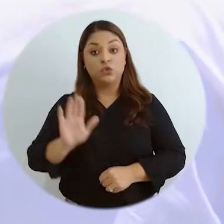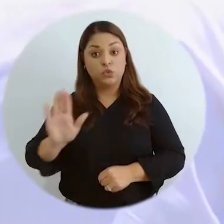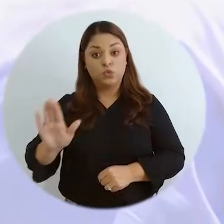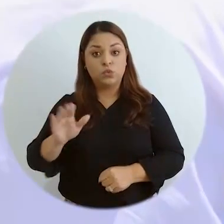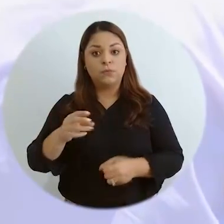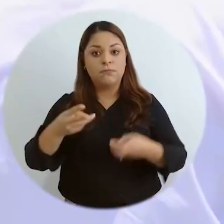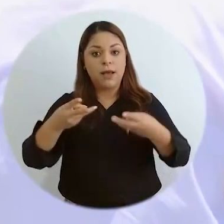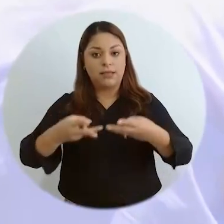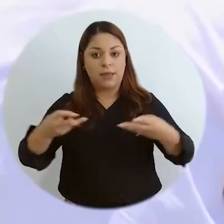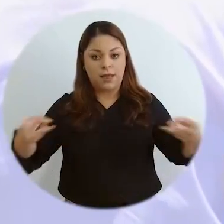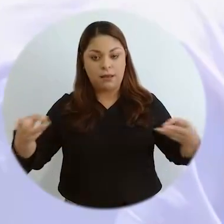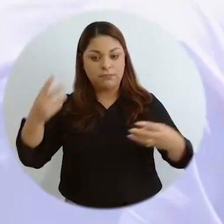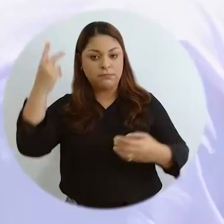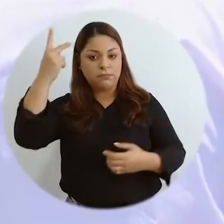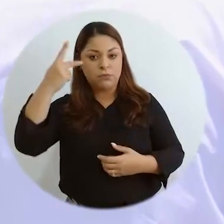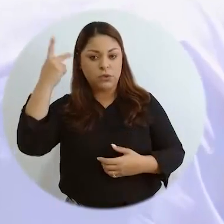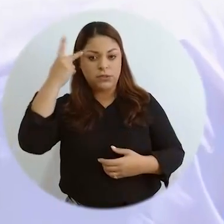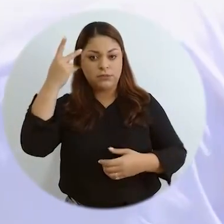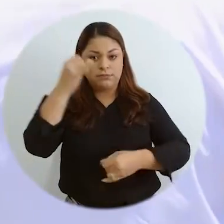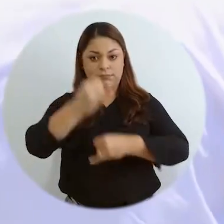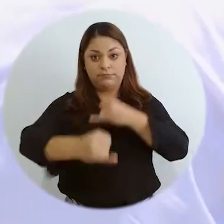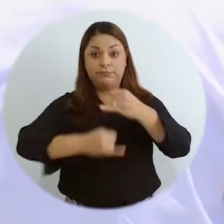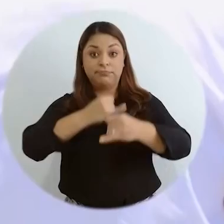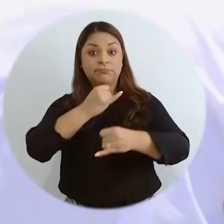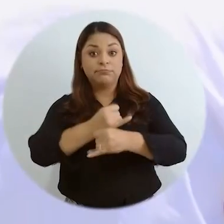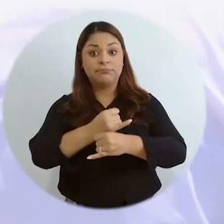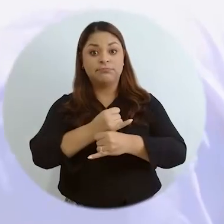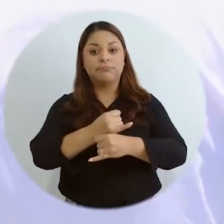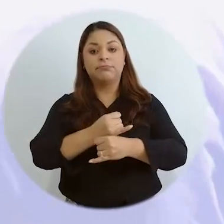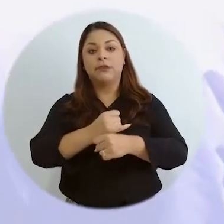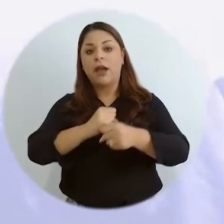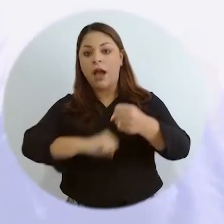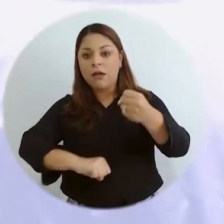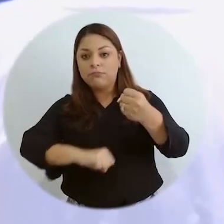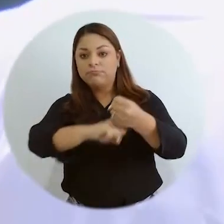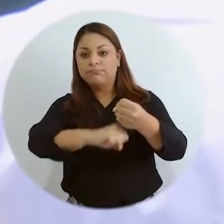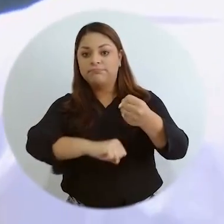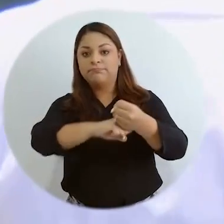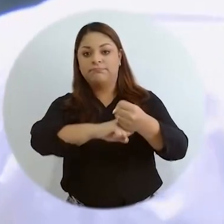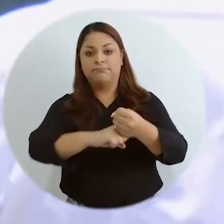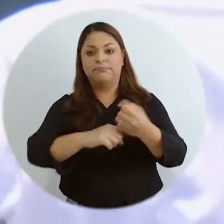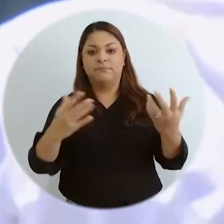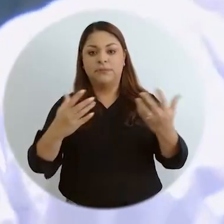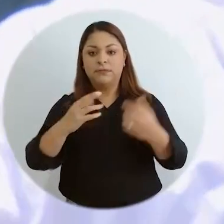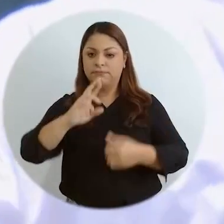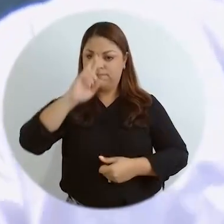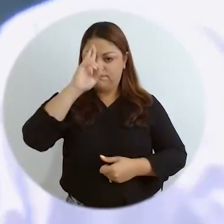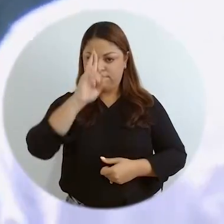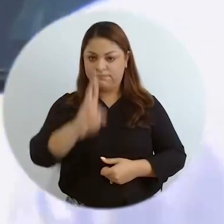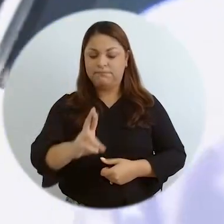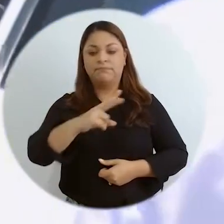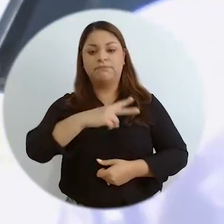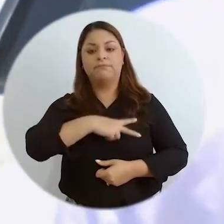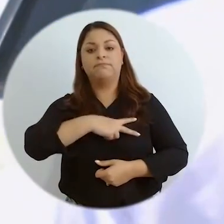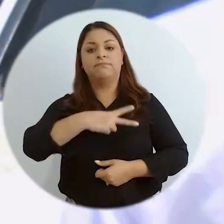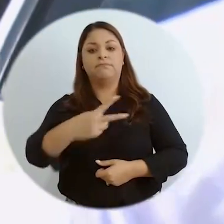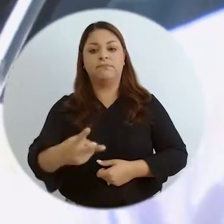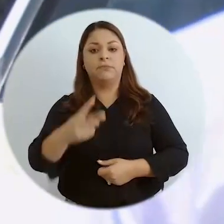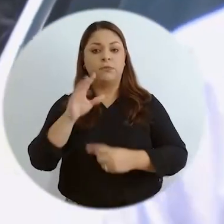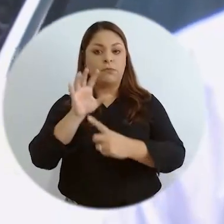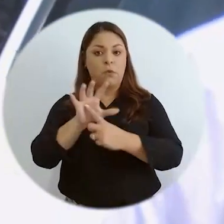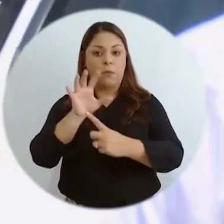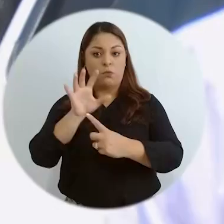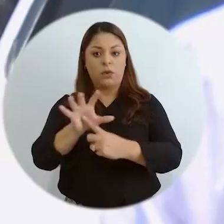a el respeto a la voluntad popular, en el caso guatemalteco, posterior a la elección que lleva a